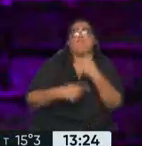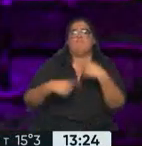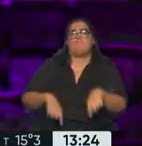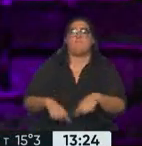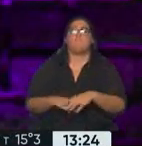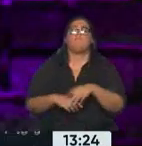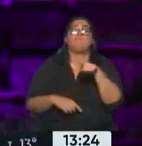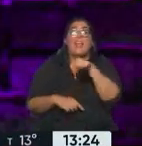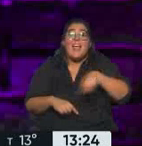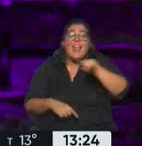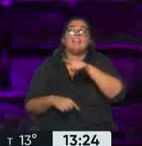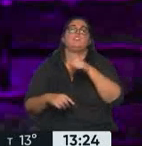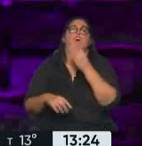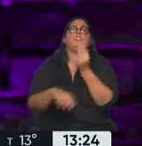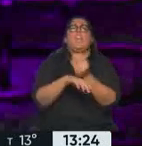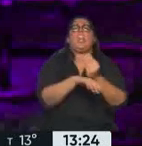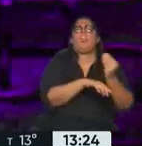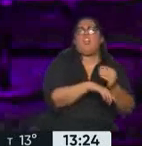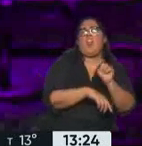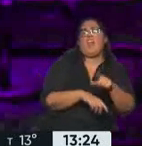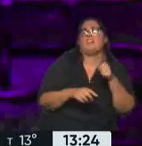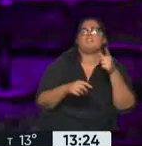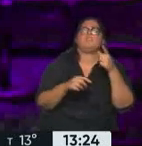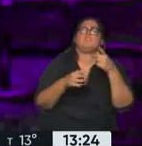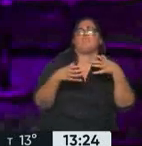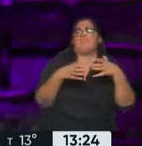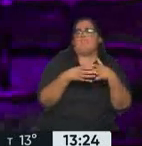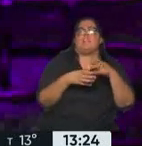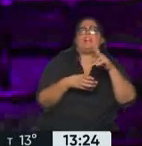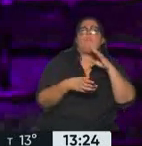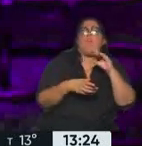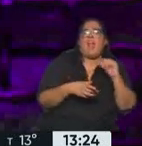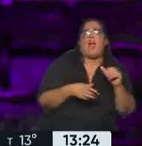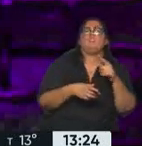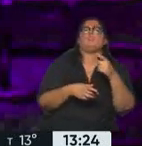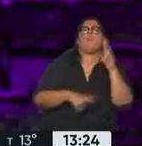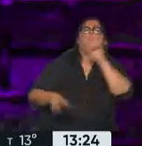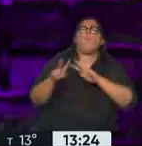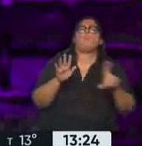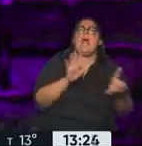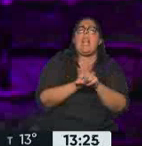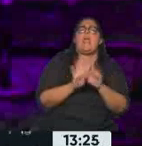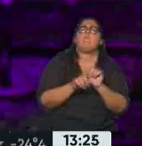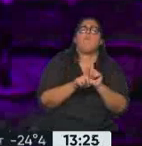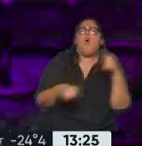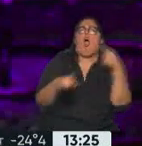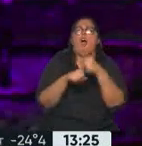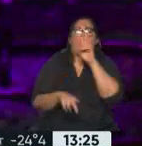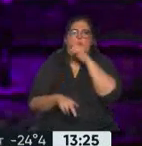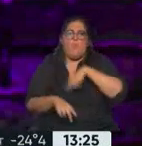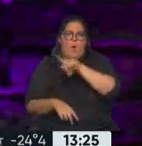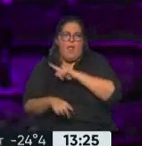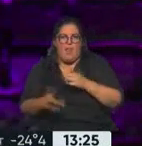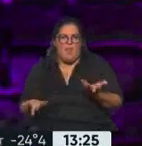Those Republican leaders who are trying to weaponize the use of the law against women. Will